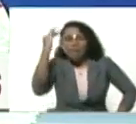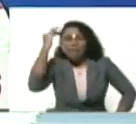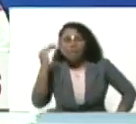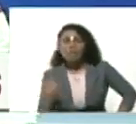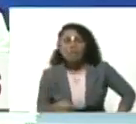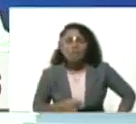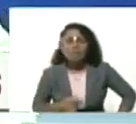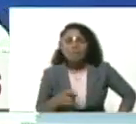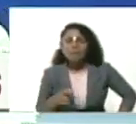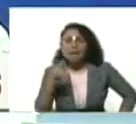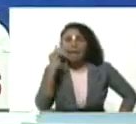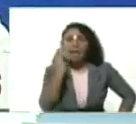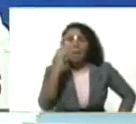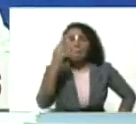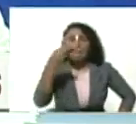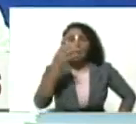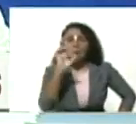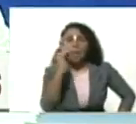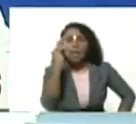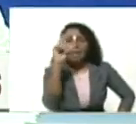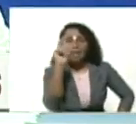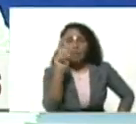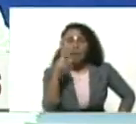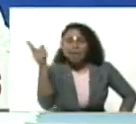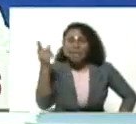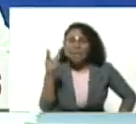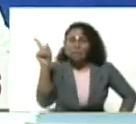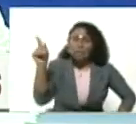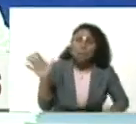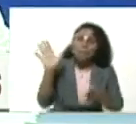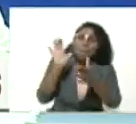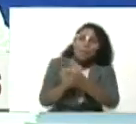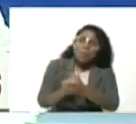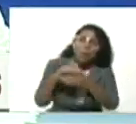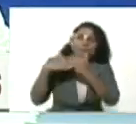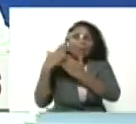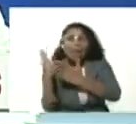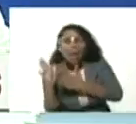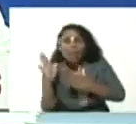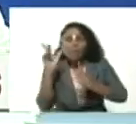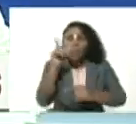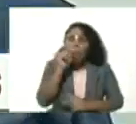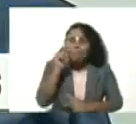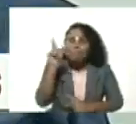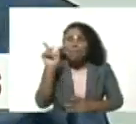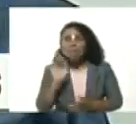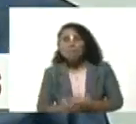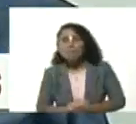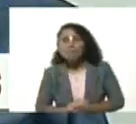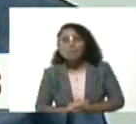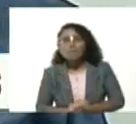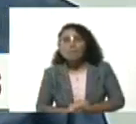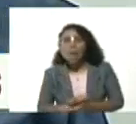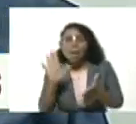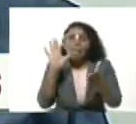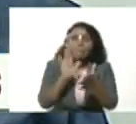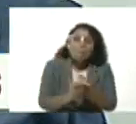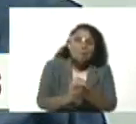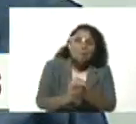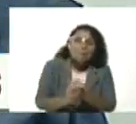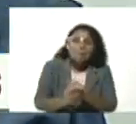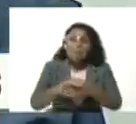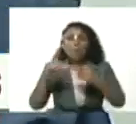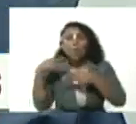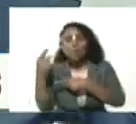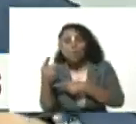¡Oh! Hipólito, tienes a tu paisano, mira al lado, Hipólito. Hipólito Abreu y